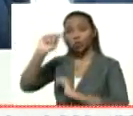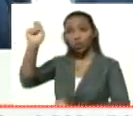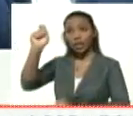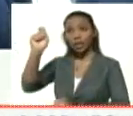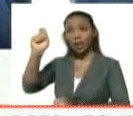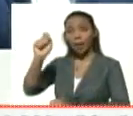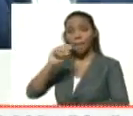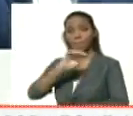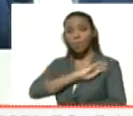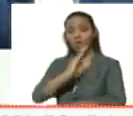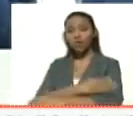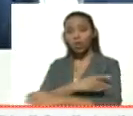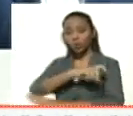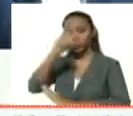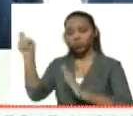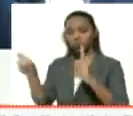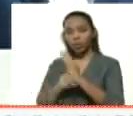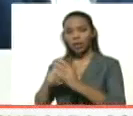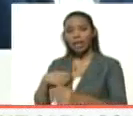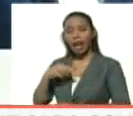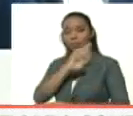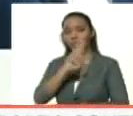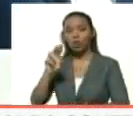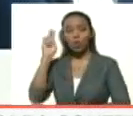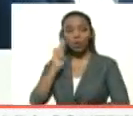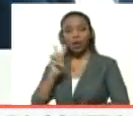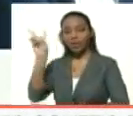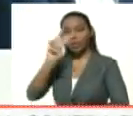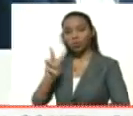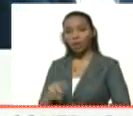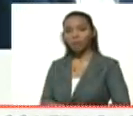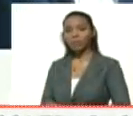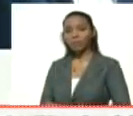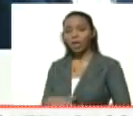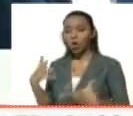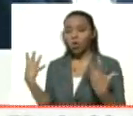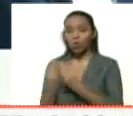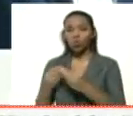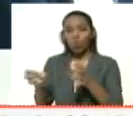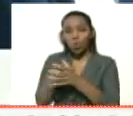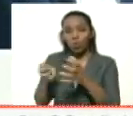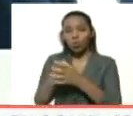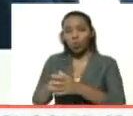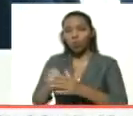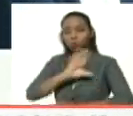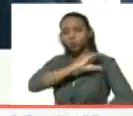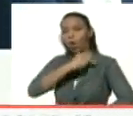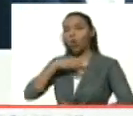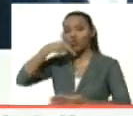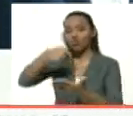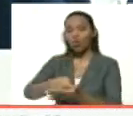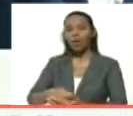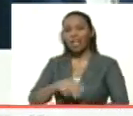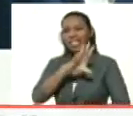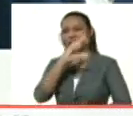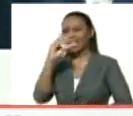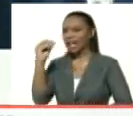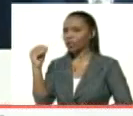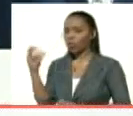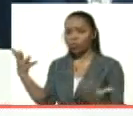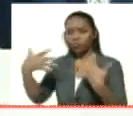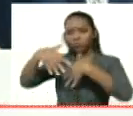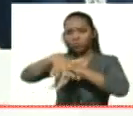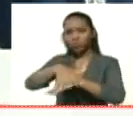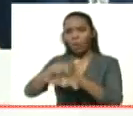poder plenipotenciario de la República Bolivariana de Venezuela, su junta directiva, en nombre de sus más de 500